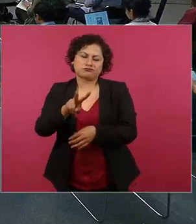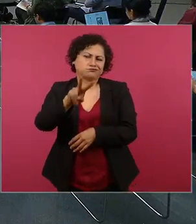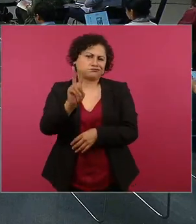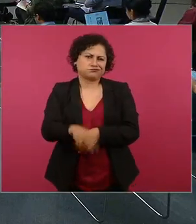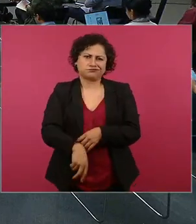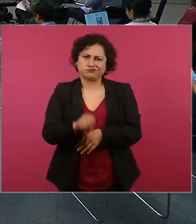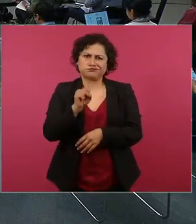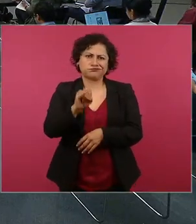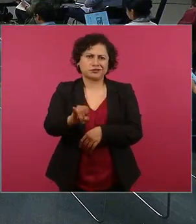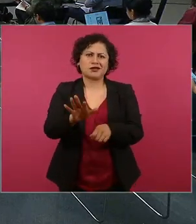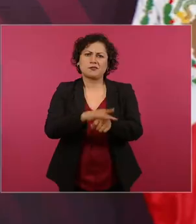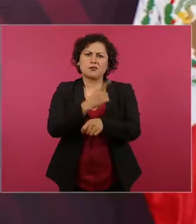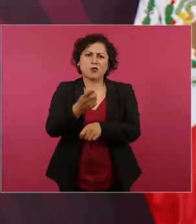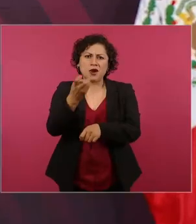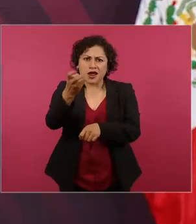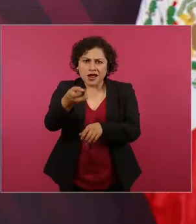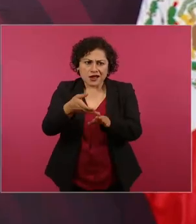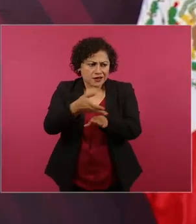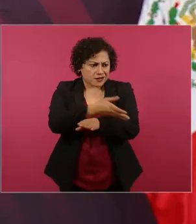o sea, muy triste.